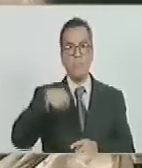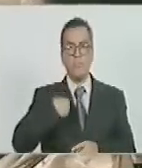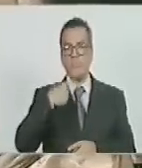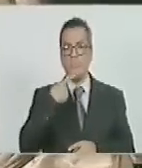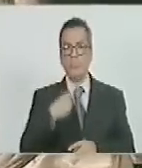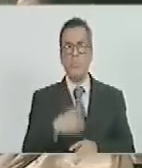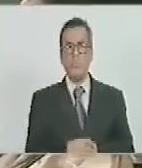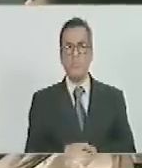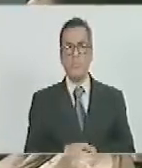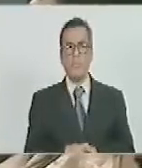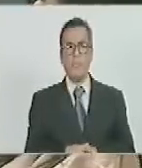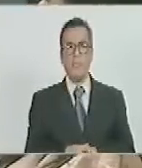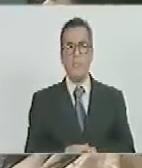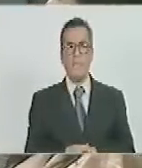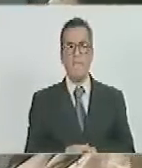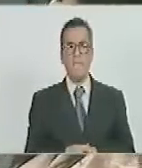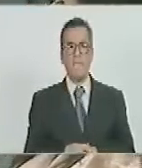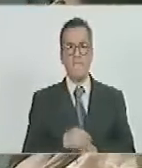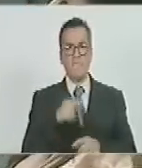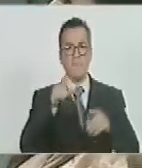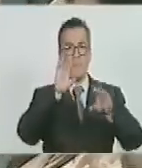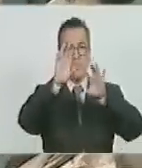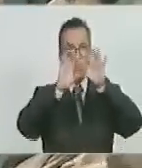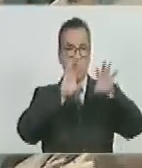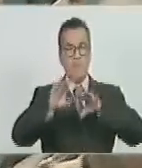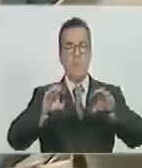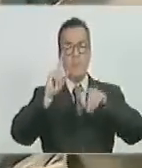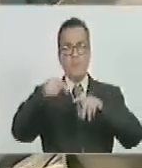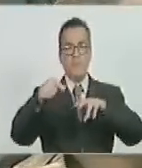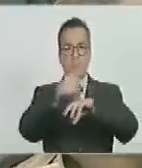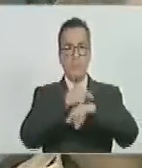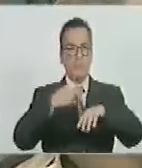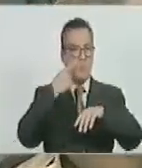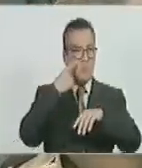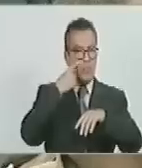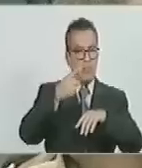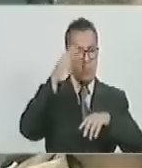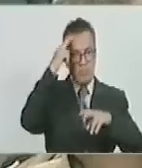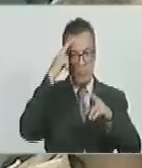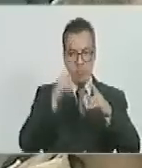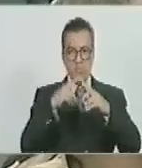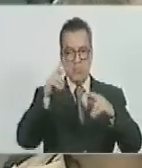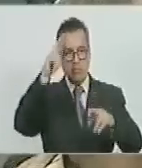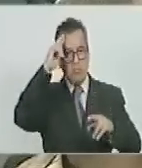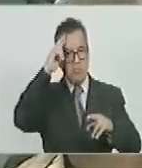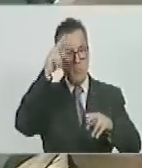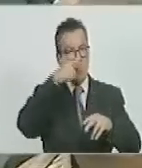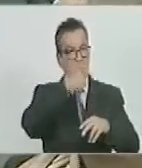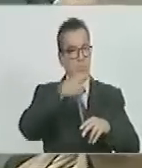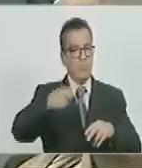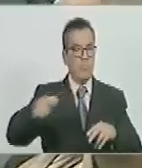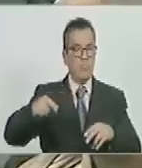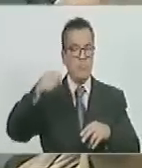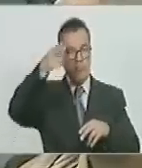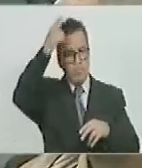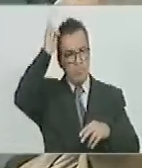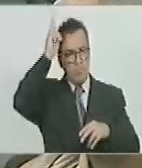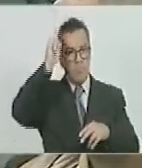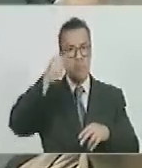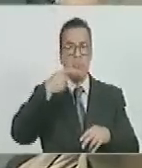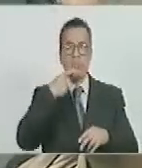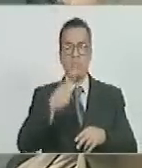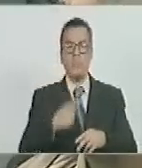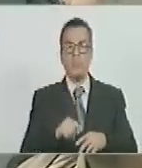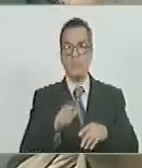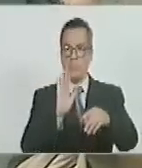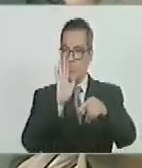pide que los países y los gobiernos observen, reconozcan y respeten los pueblos indígenas, y le solicita